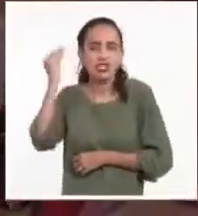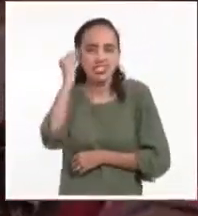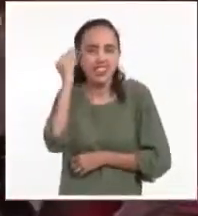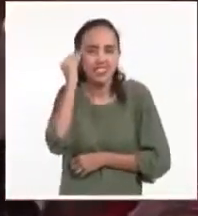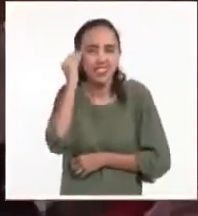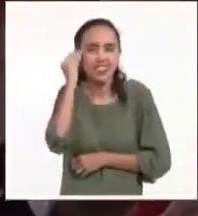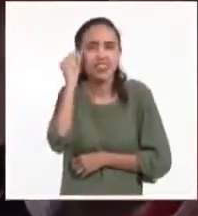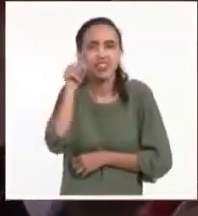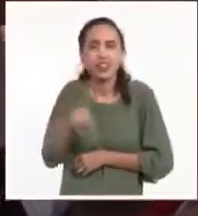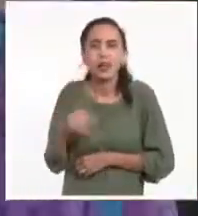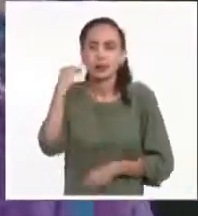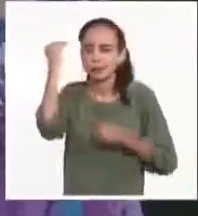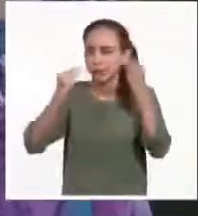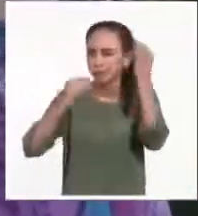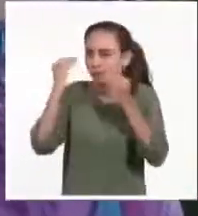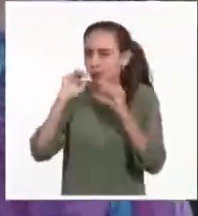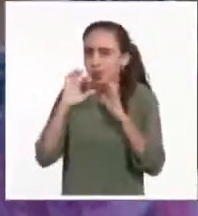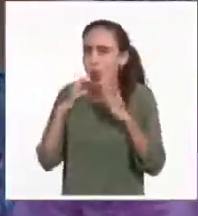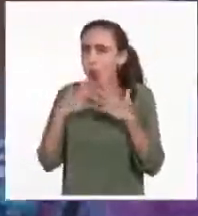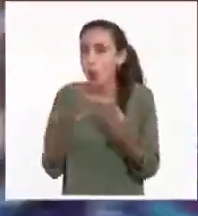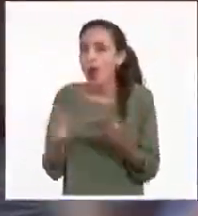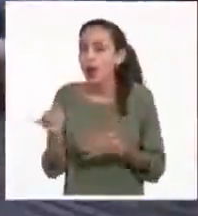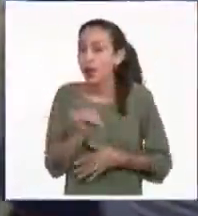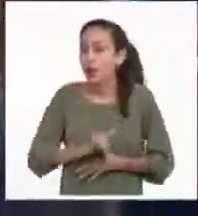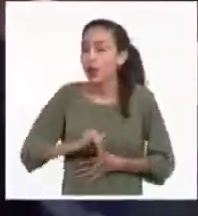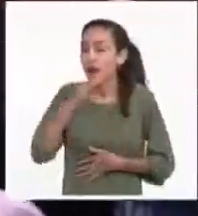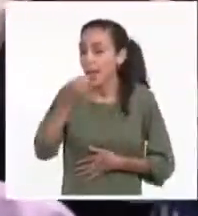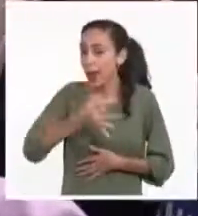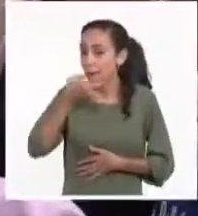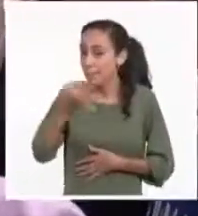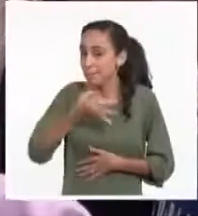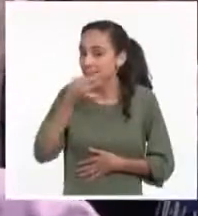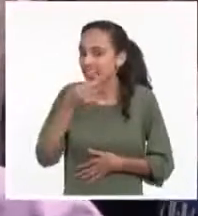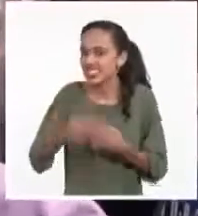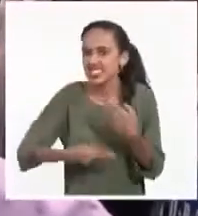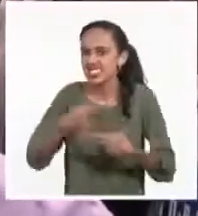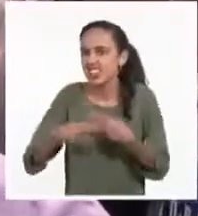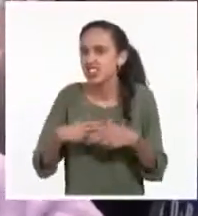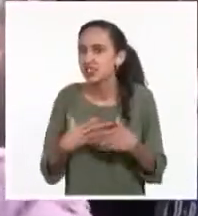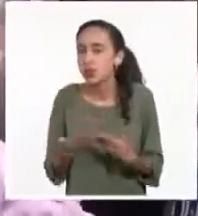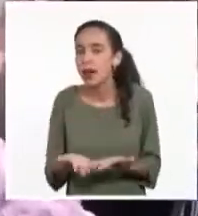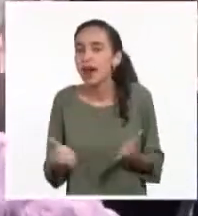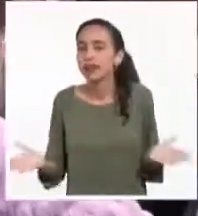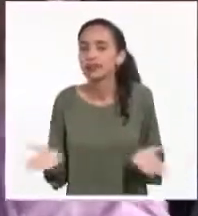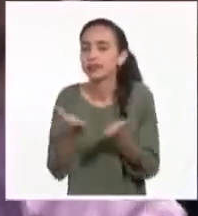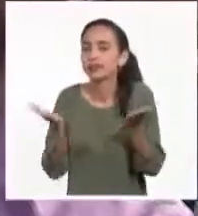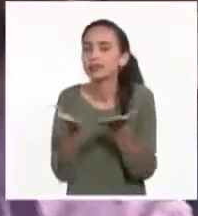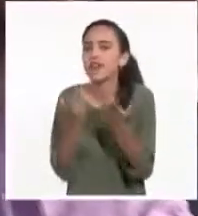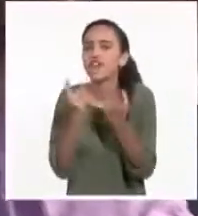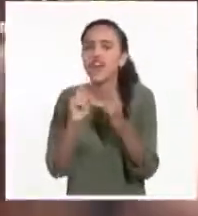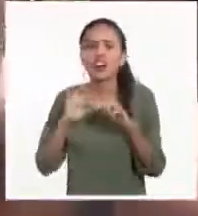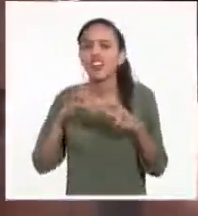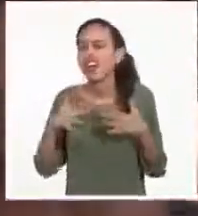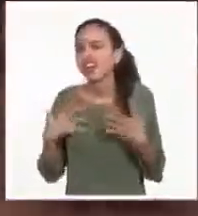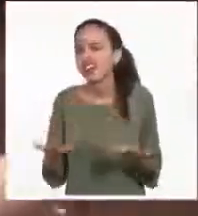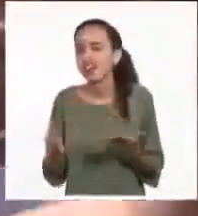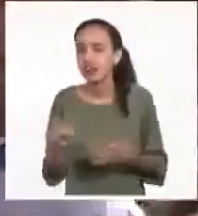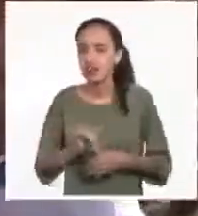mano sus preocupaciones. También para explicar lo que se ha hecho para salir adelante y lo que falta por hacer.